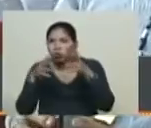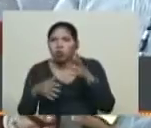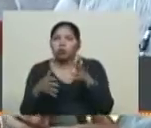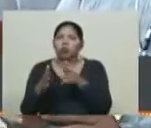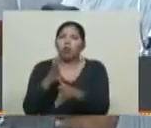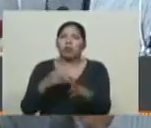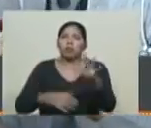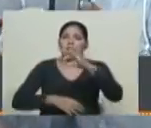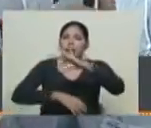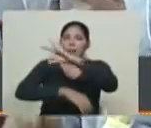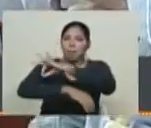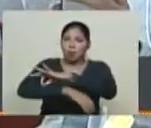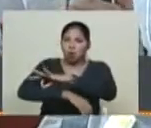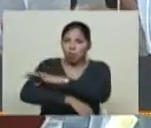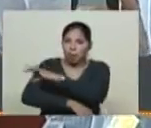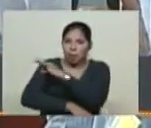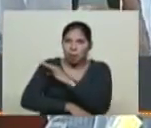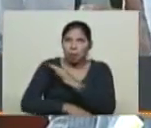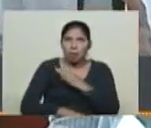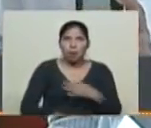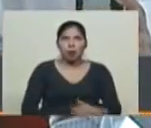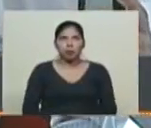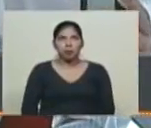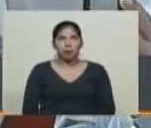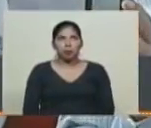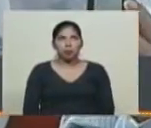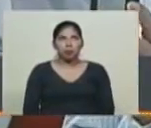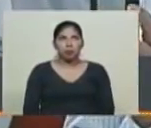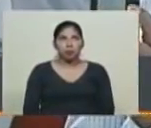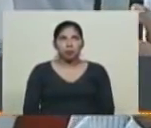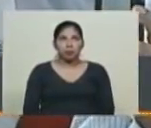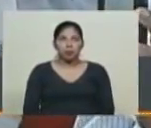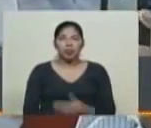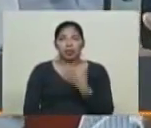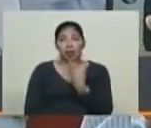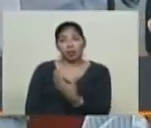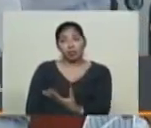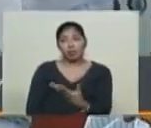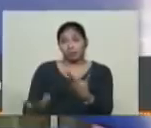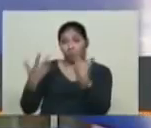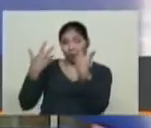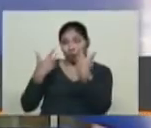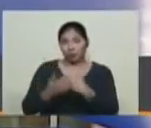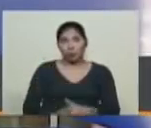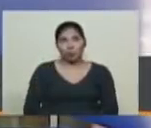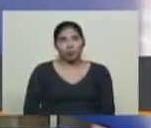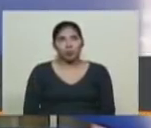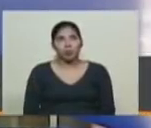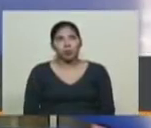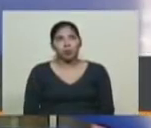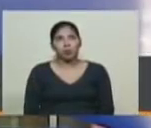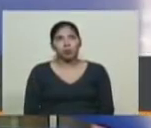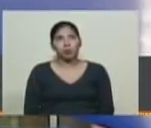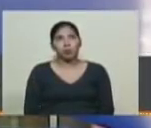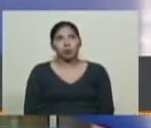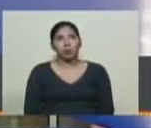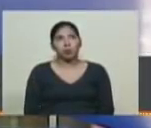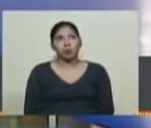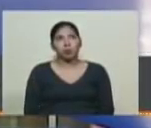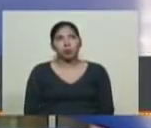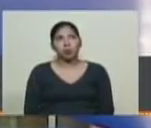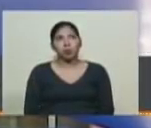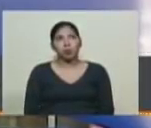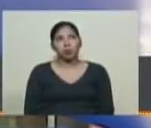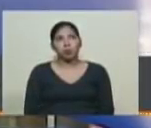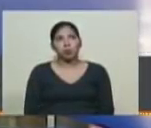dando para seguir avanzando en la salud. Y la doctora Aida Lucía Vargas, está